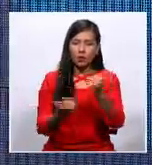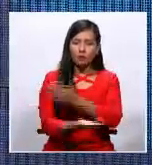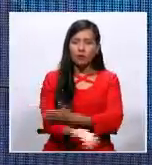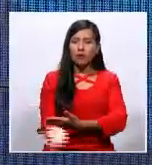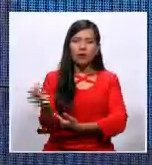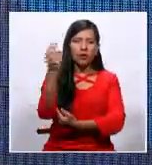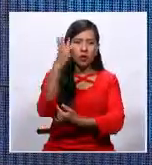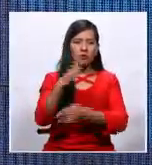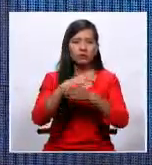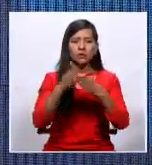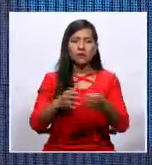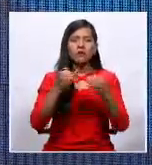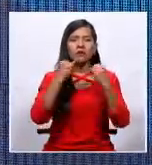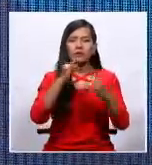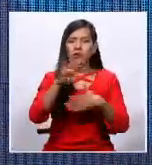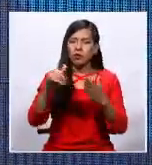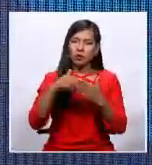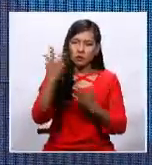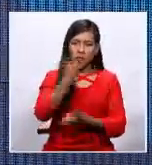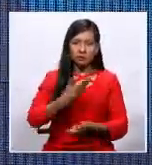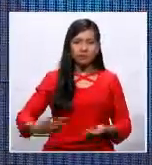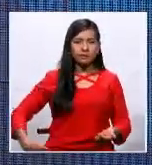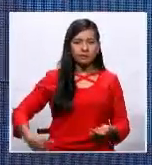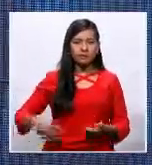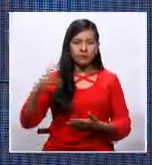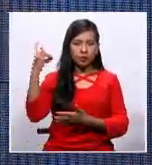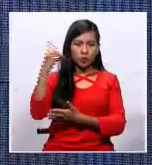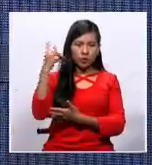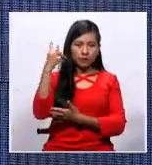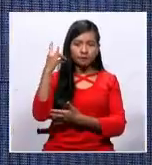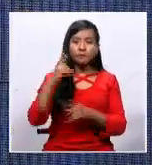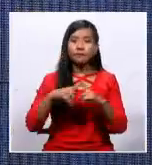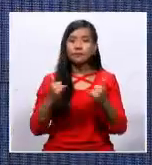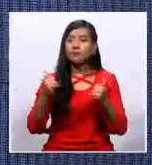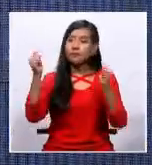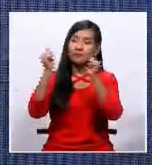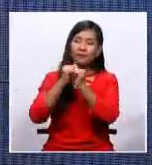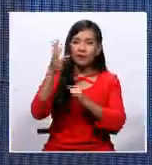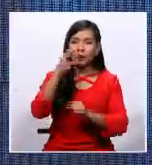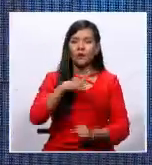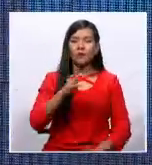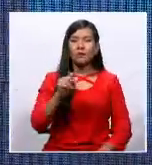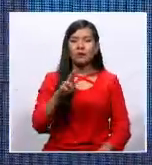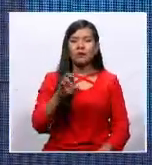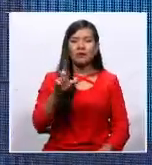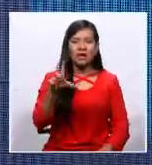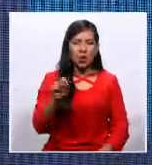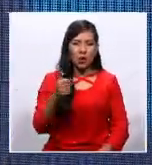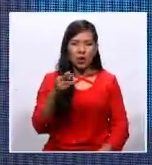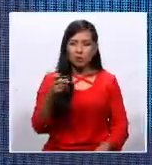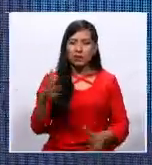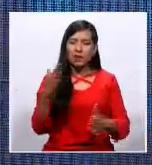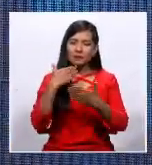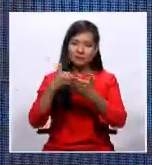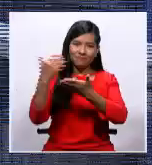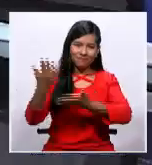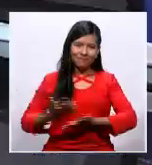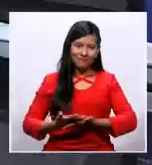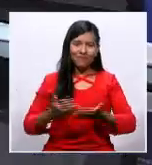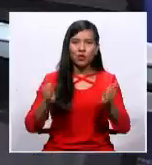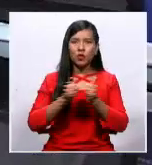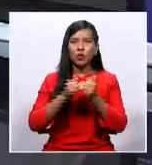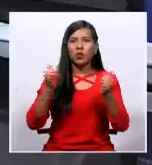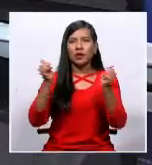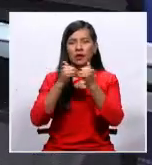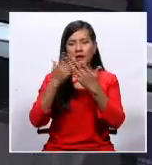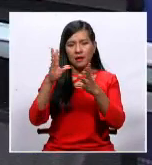presidente de todos los bolivianos y las bolivianas. Nos acompañan esta noche Marcelo Arequipa, a quien le damos la bienvenida, junto a Pedro García en Santa